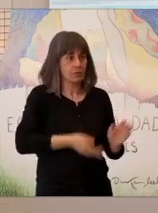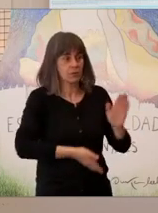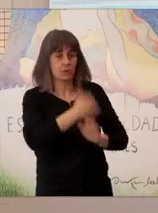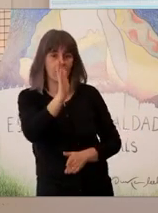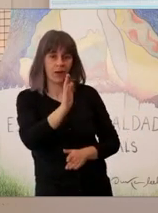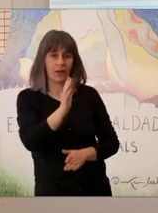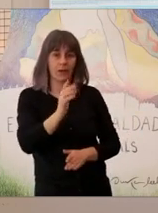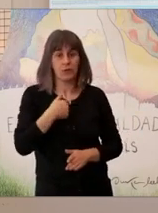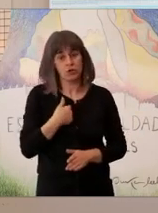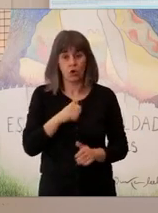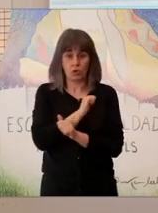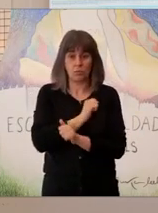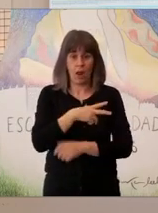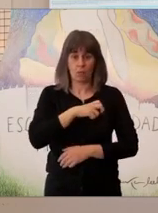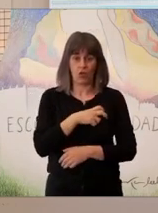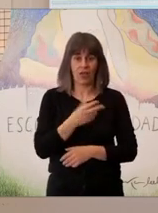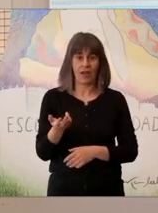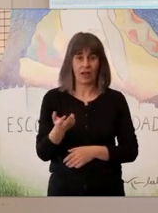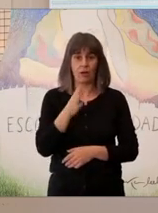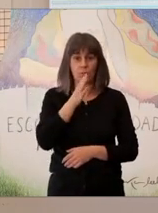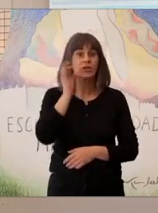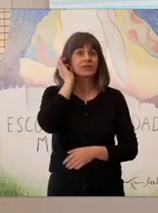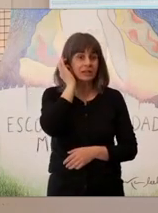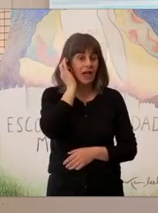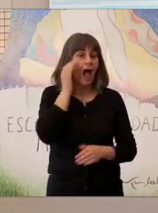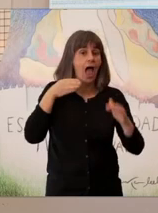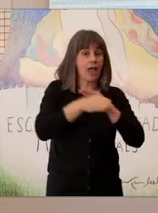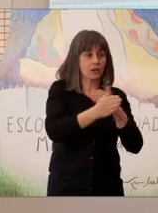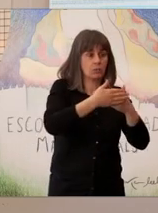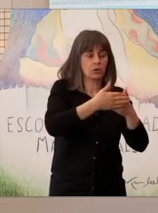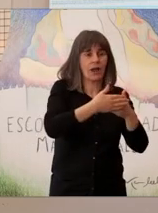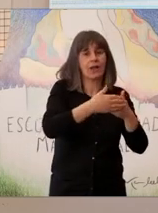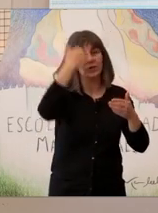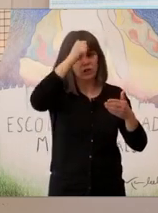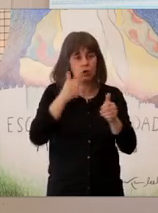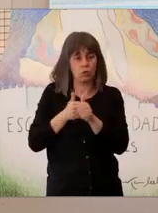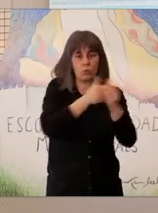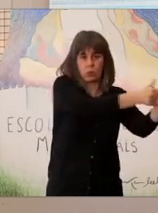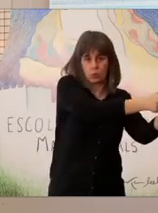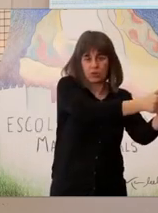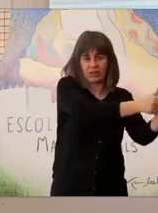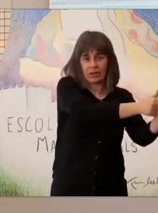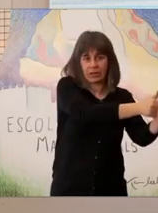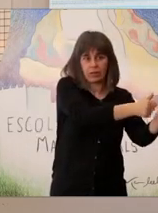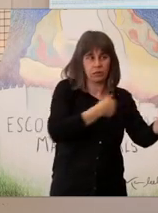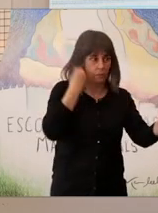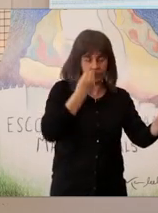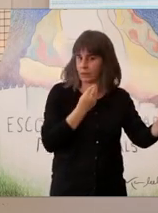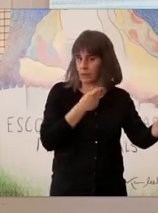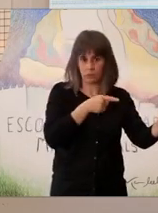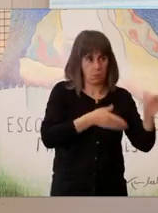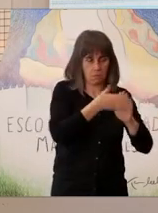y me quedé esperando a la policía porque la chica se metió en el portal y el chico detrás. Y pensé, bueno, va a pasar cualquier cosa. Eso fue en el